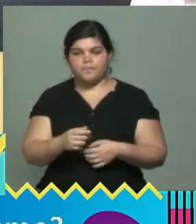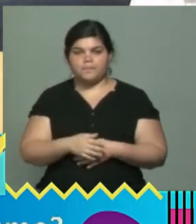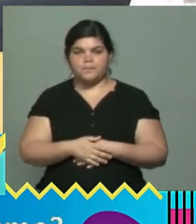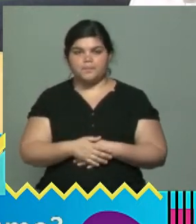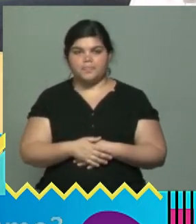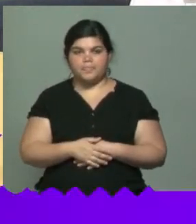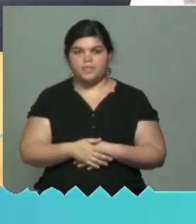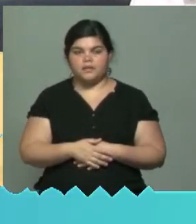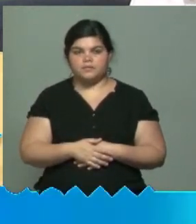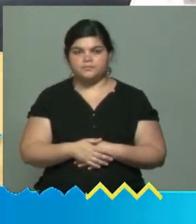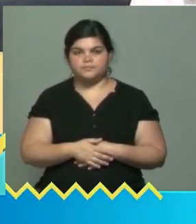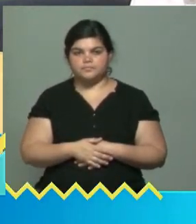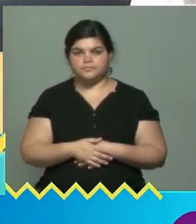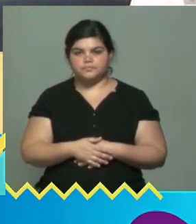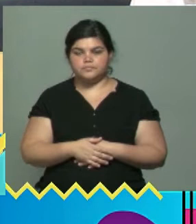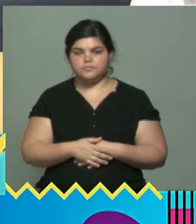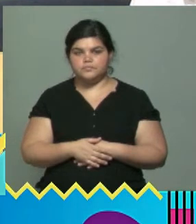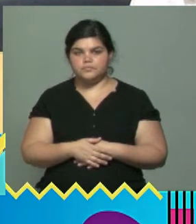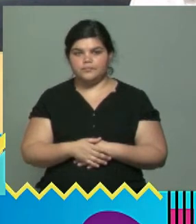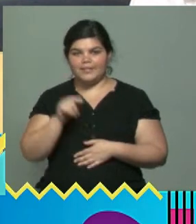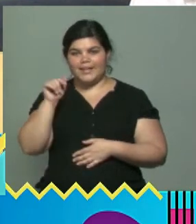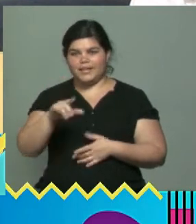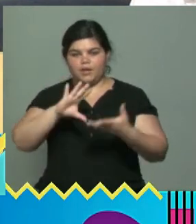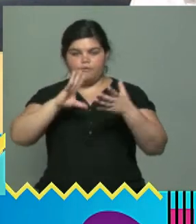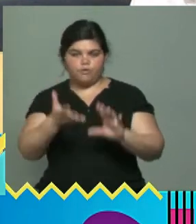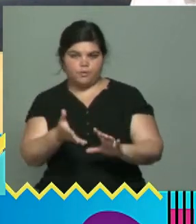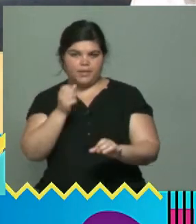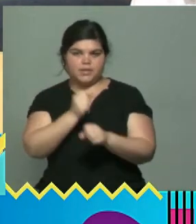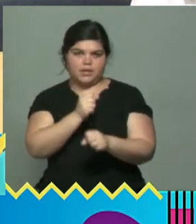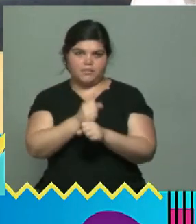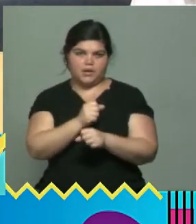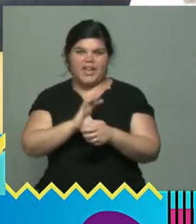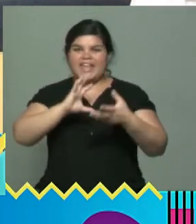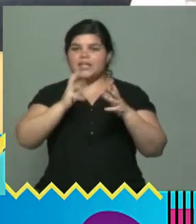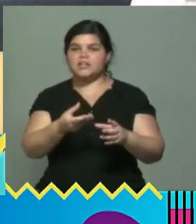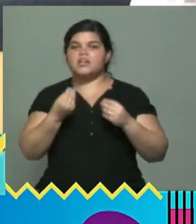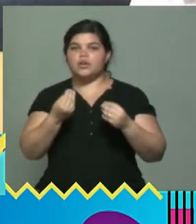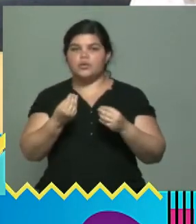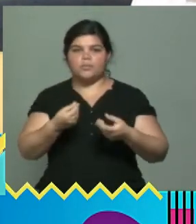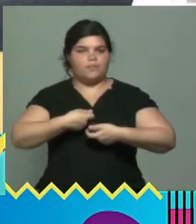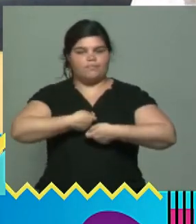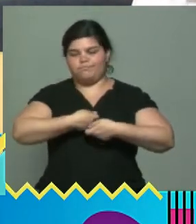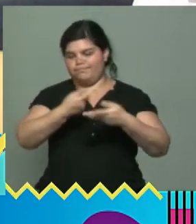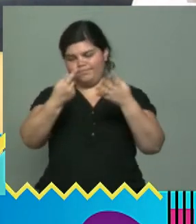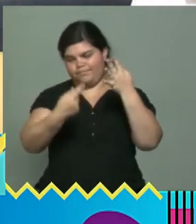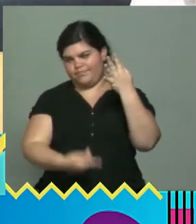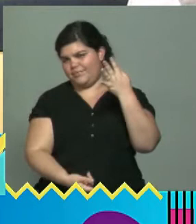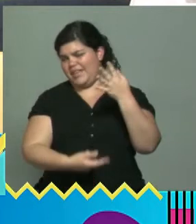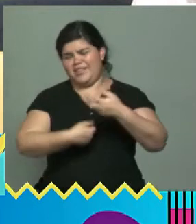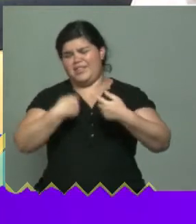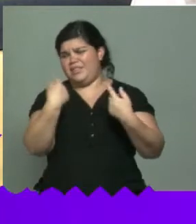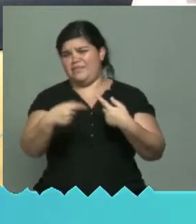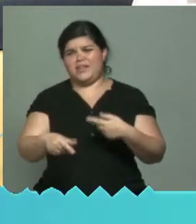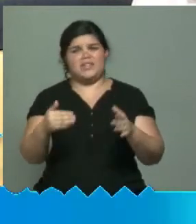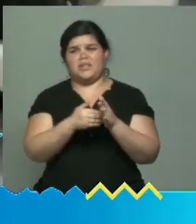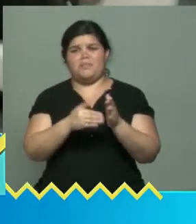tiene, y bueno, eso vendría a ser la función, o sea, estrategias puntuales diversas. Tiene que ver con la característica de cada